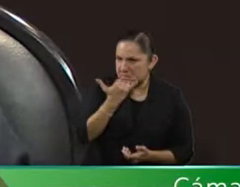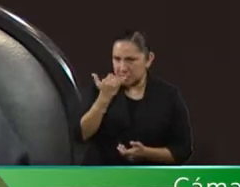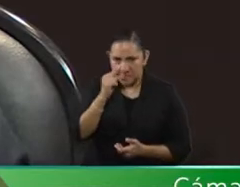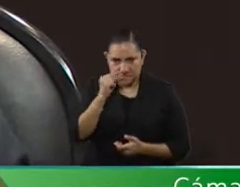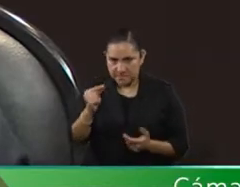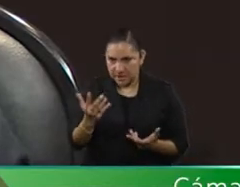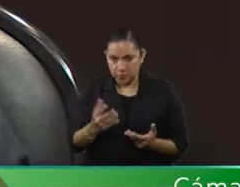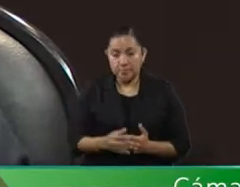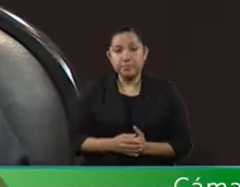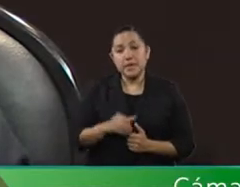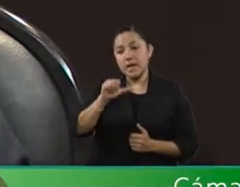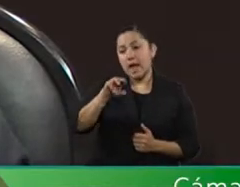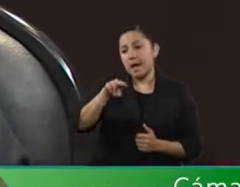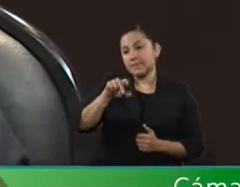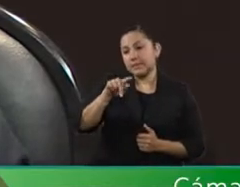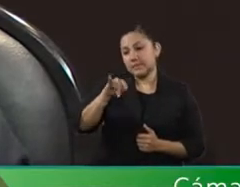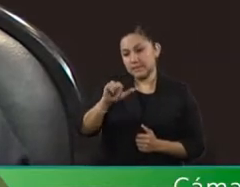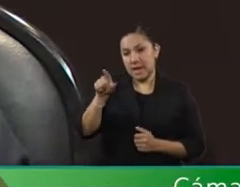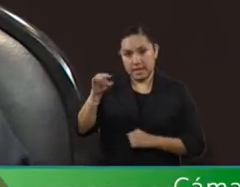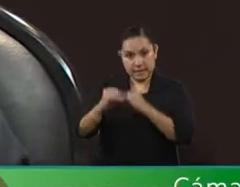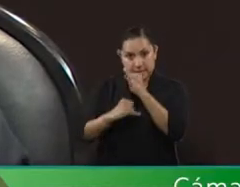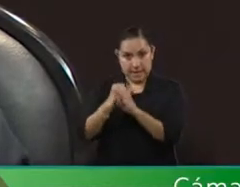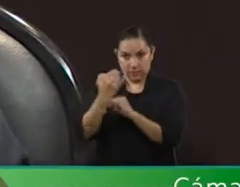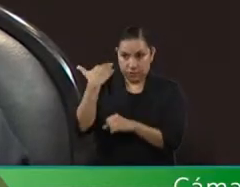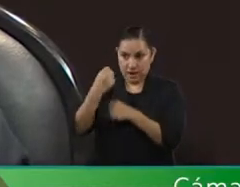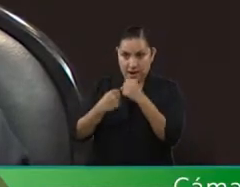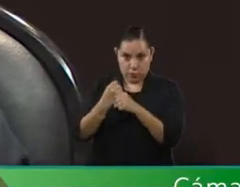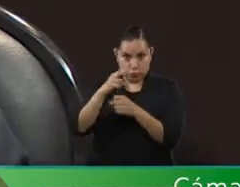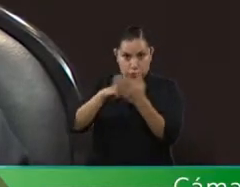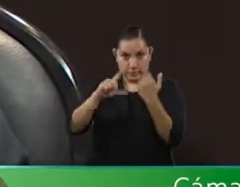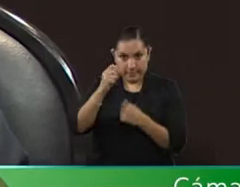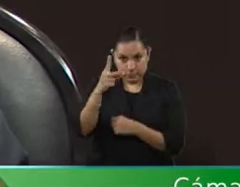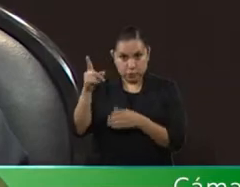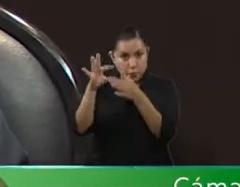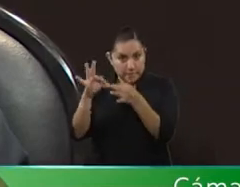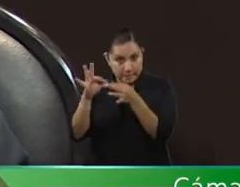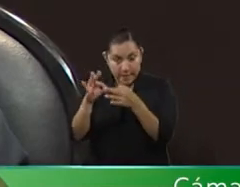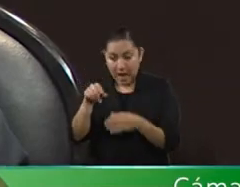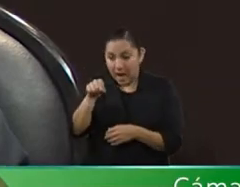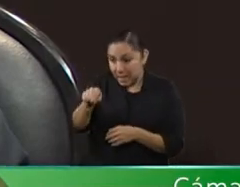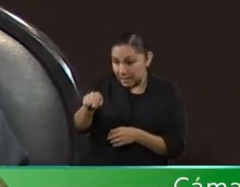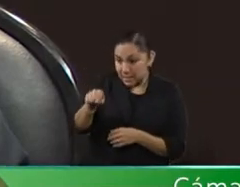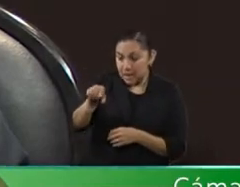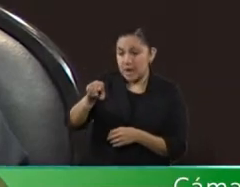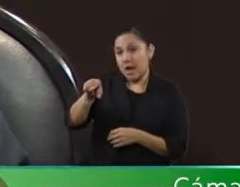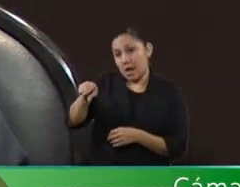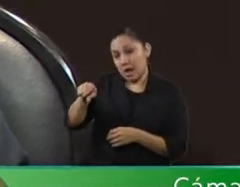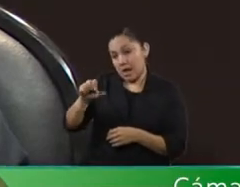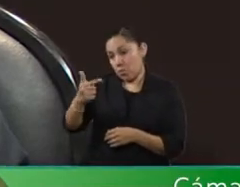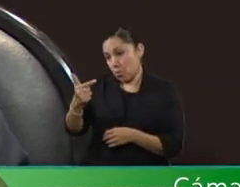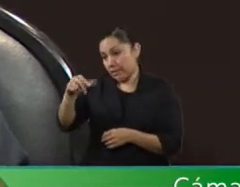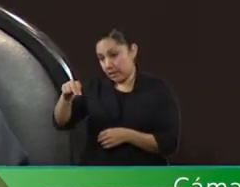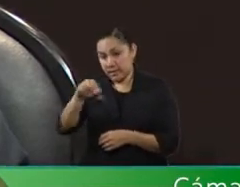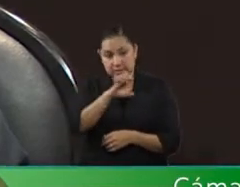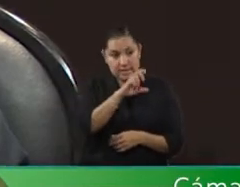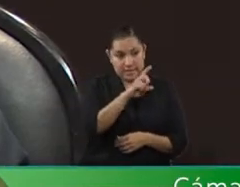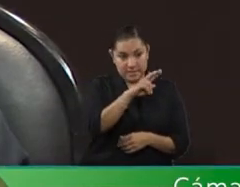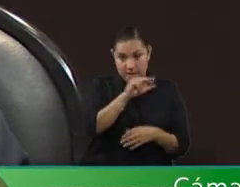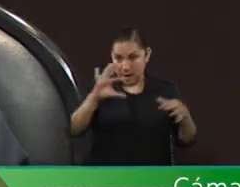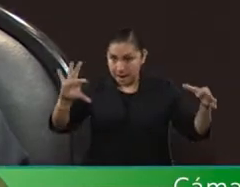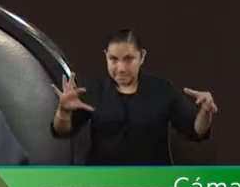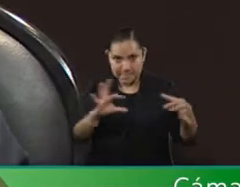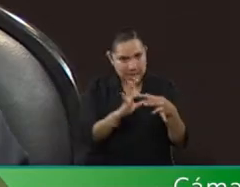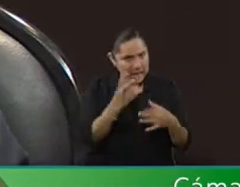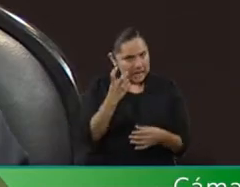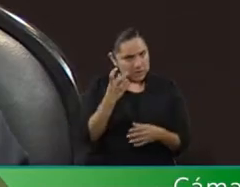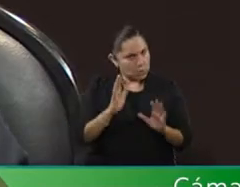Amnistía Internacional se refería a la adscripción de la Guardia Nacional a la Sedena como un acto atroz que podría en riesgo